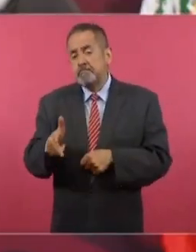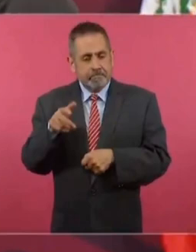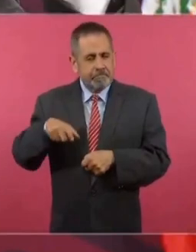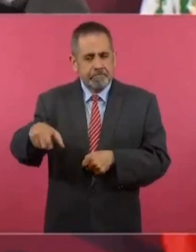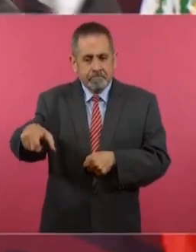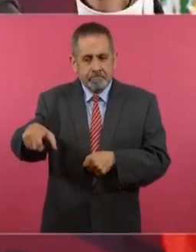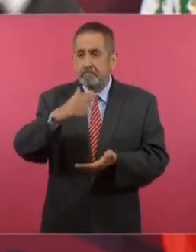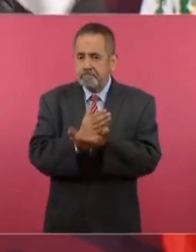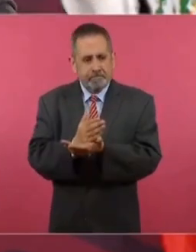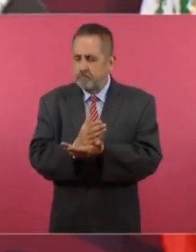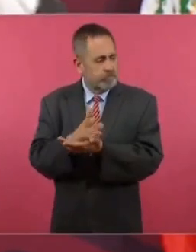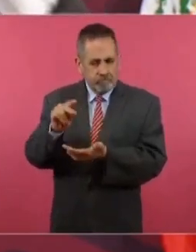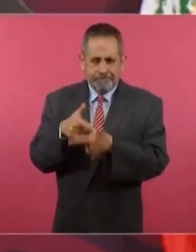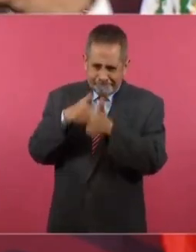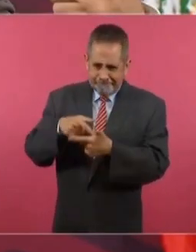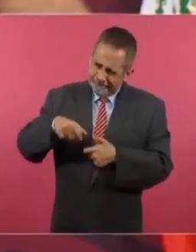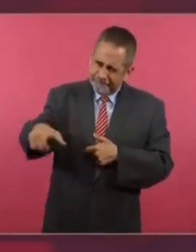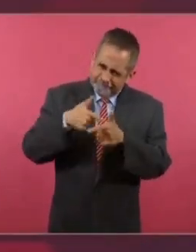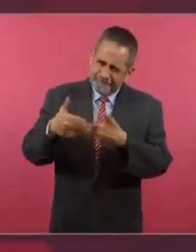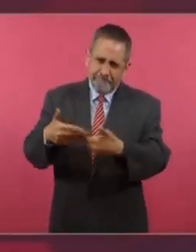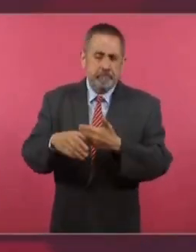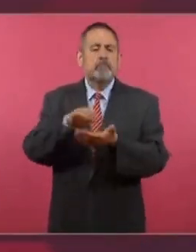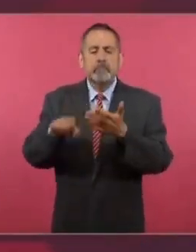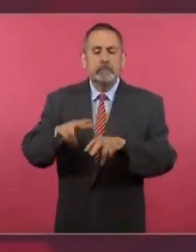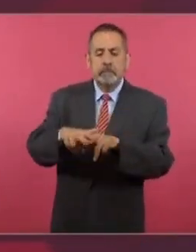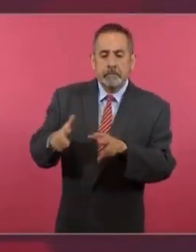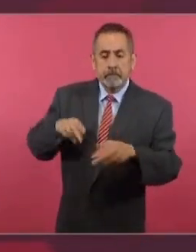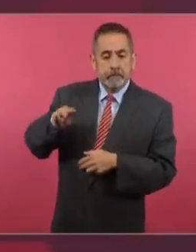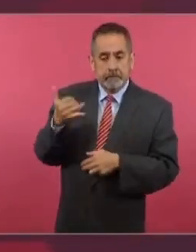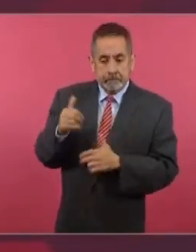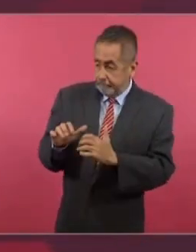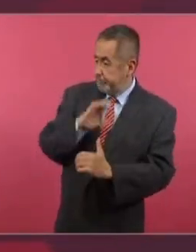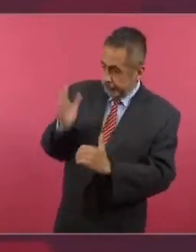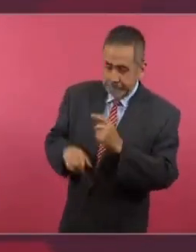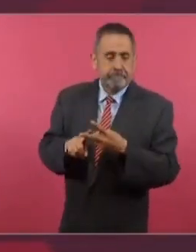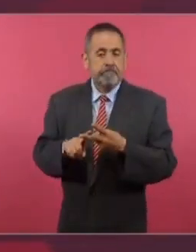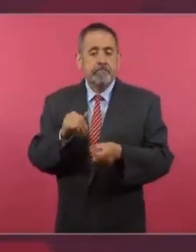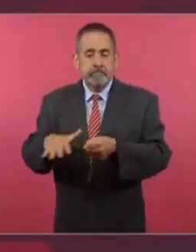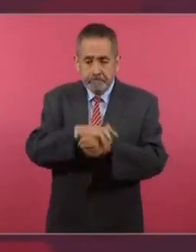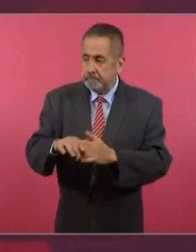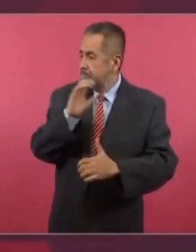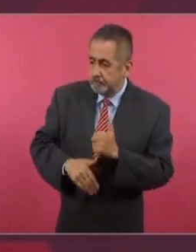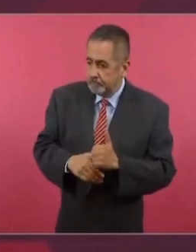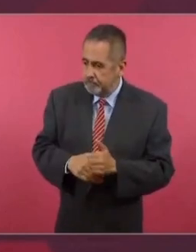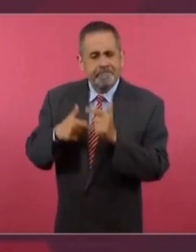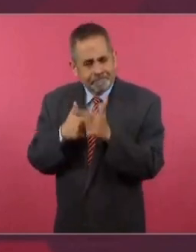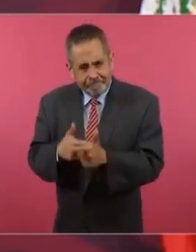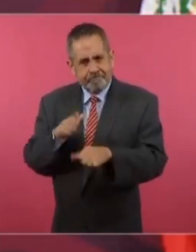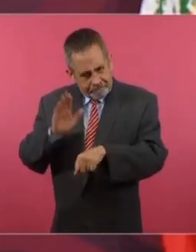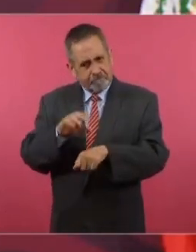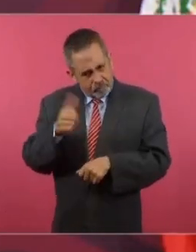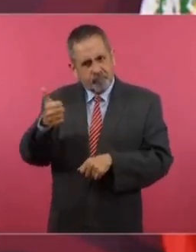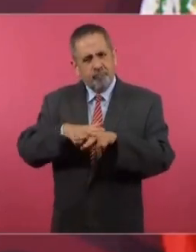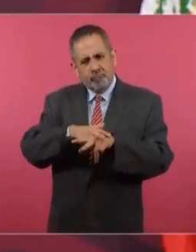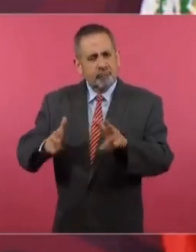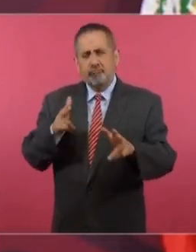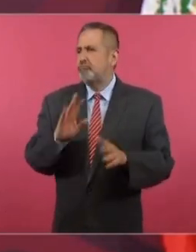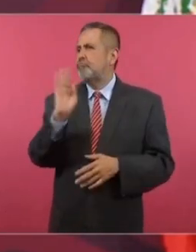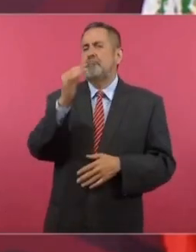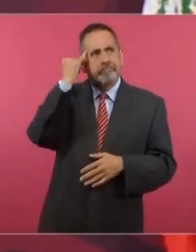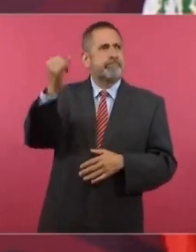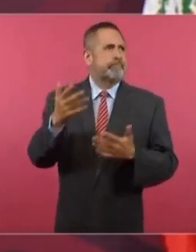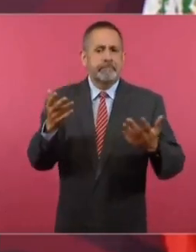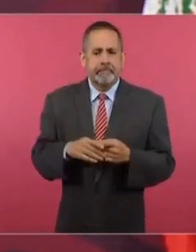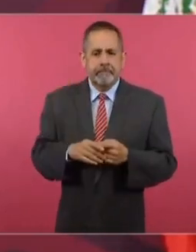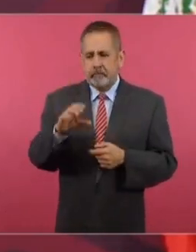se terminó el tren Maya y se terminó el tren del istmo A ver por qué no el tren desde